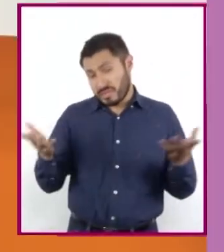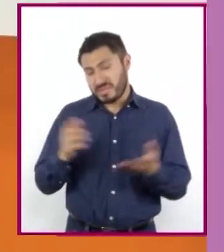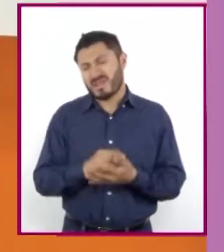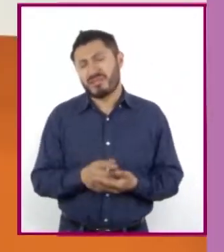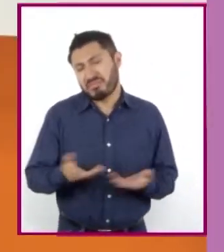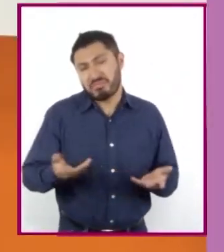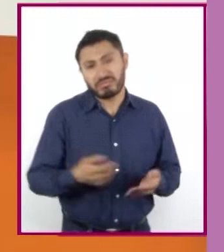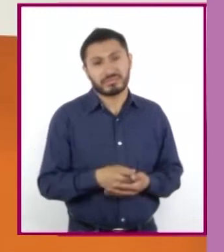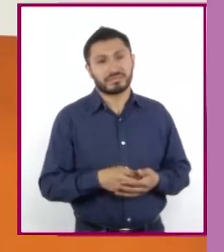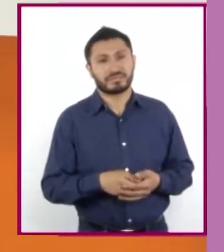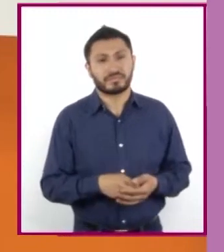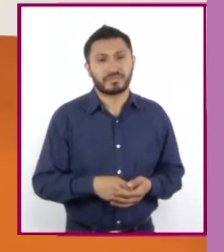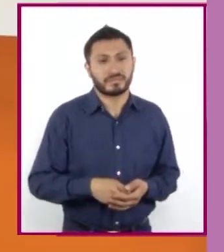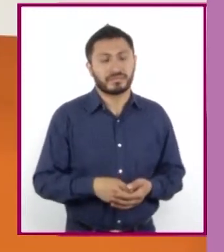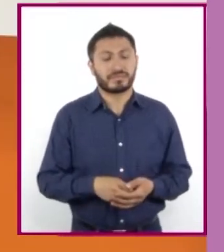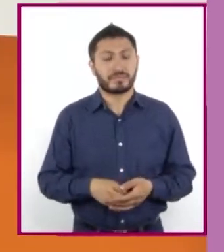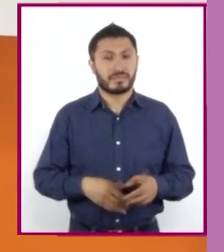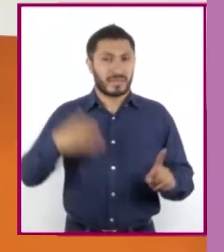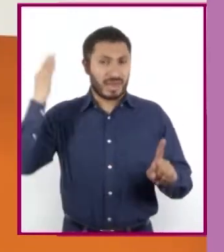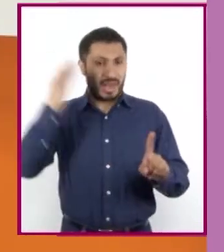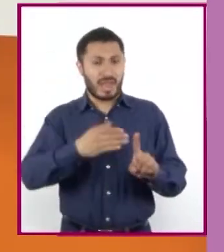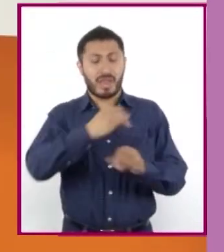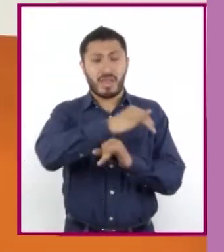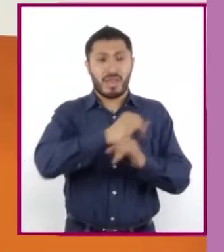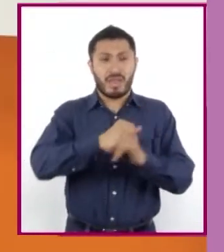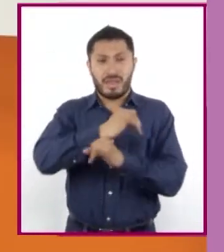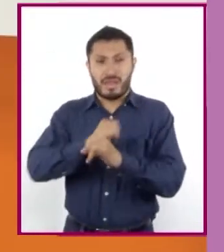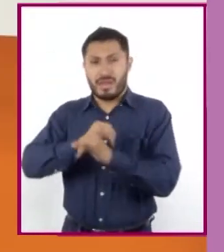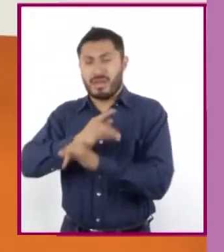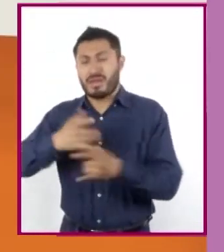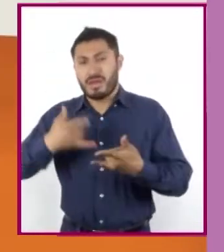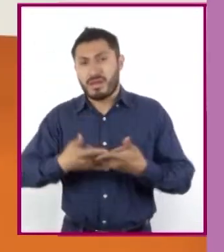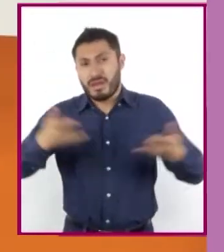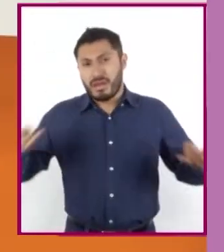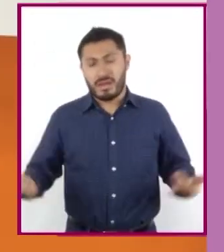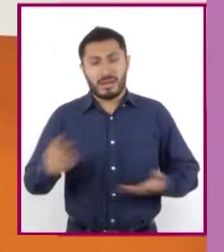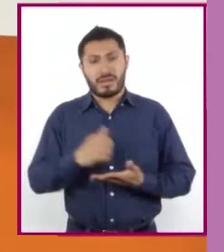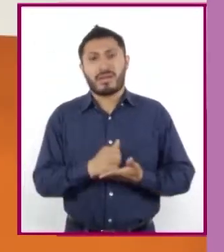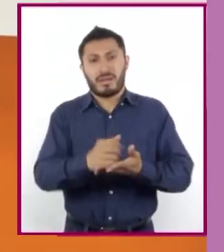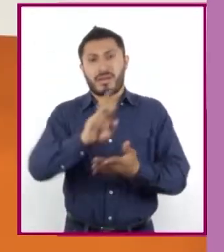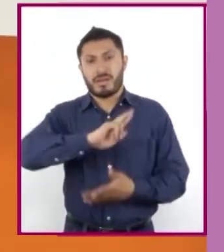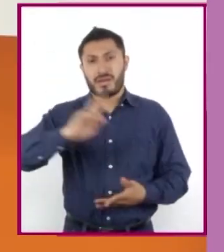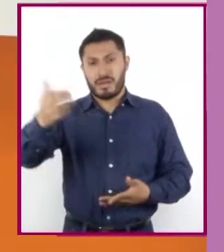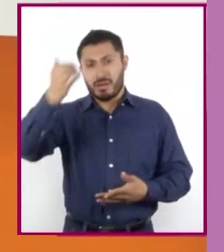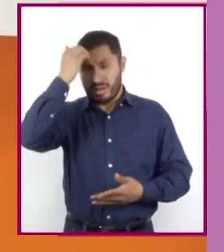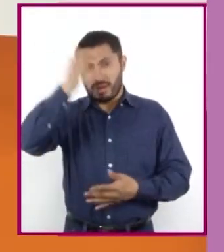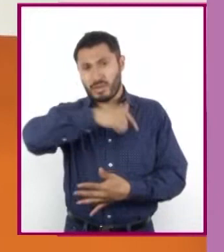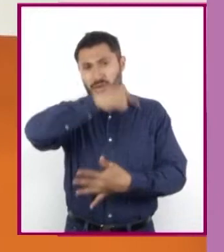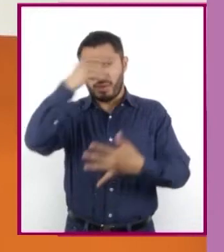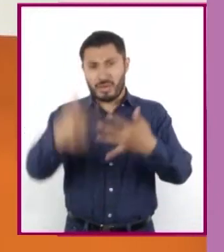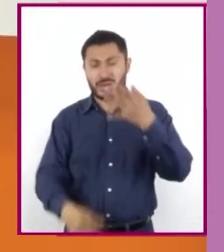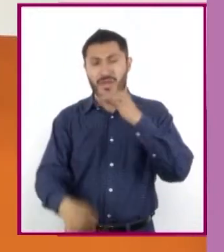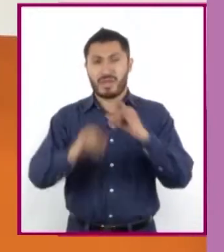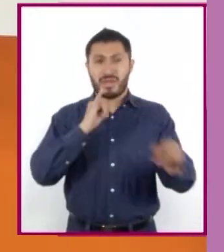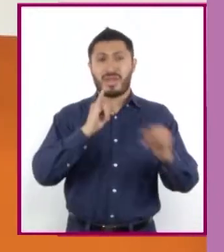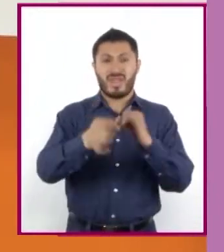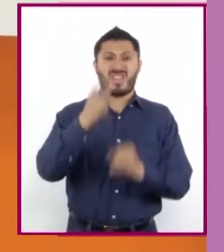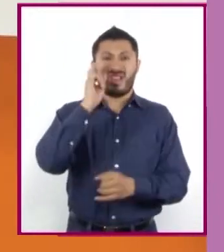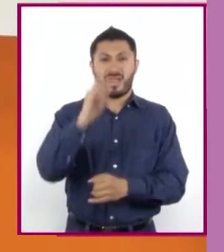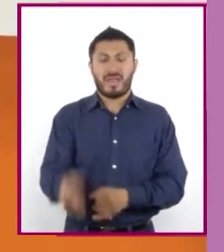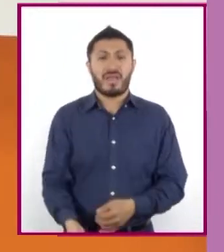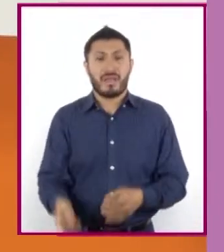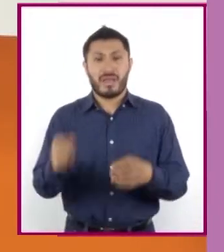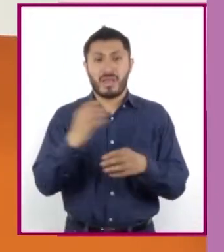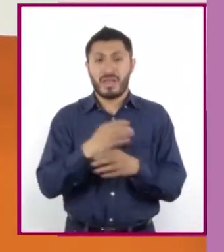En este sentido, la investigación histórica nos permite reconocer varias interpretaciones de un hecho